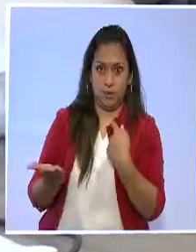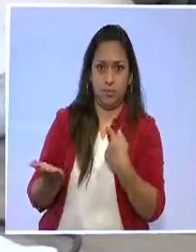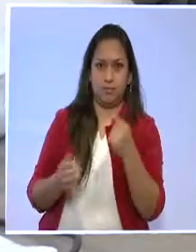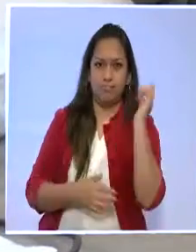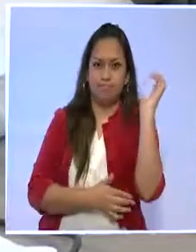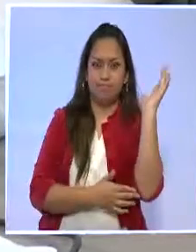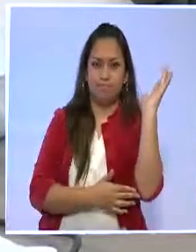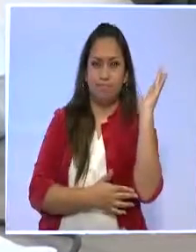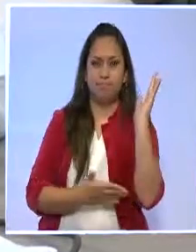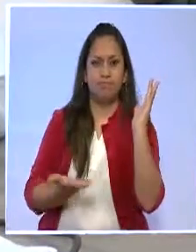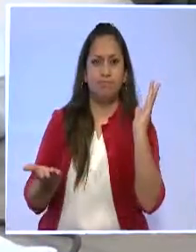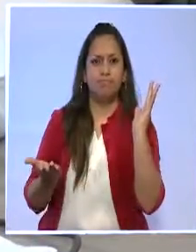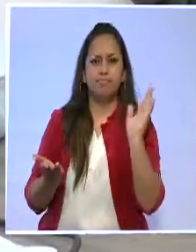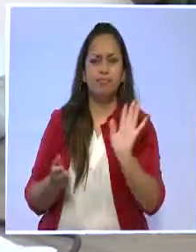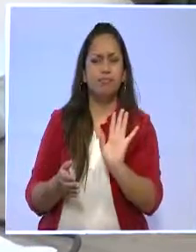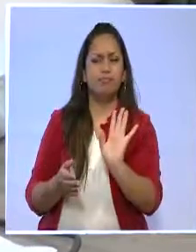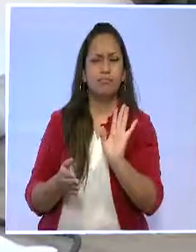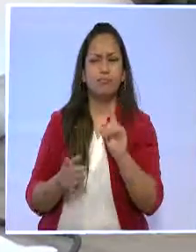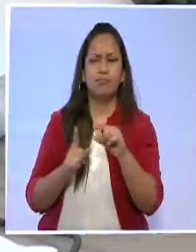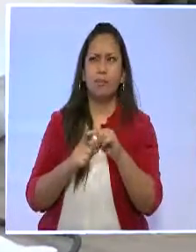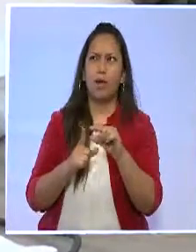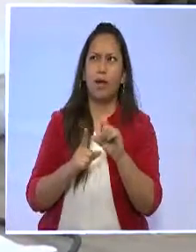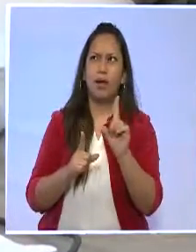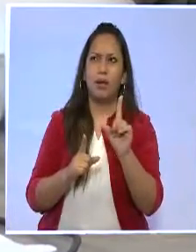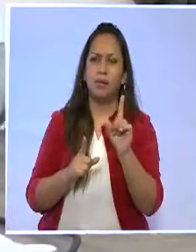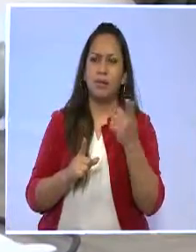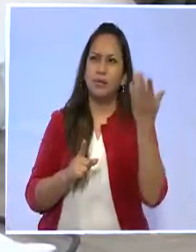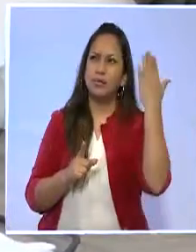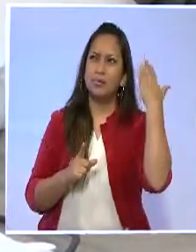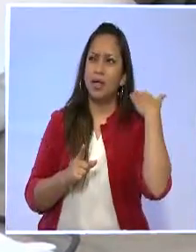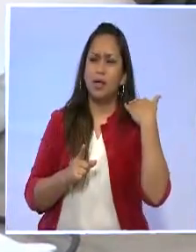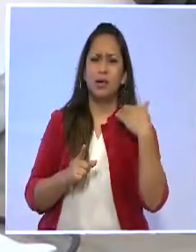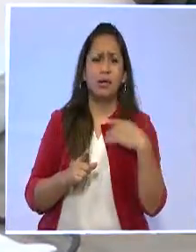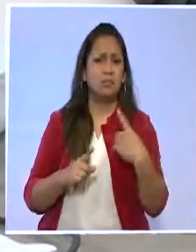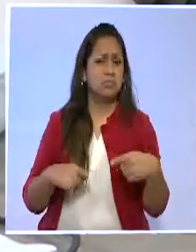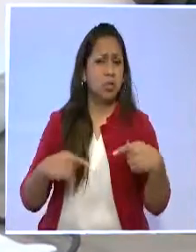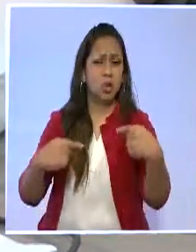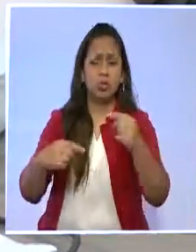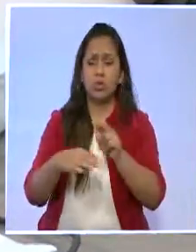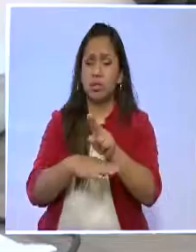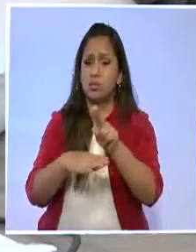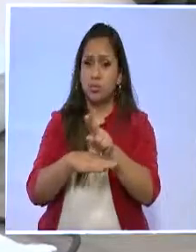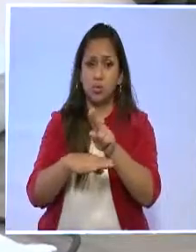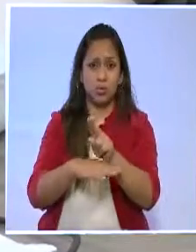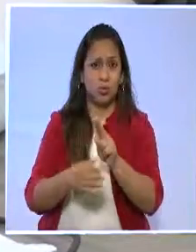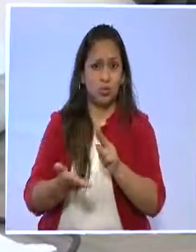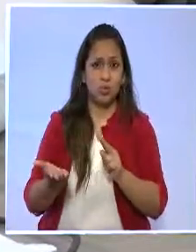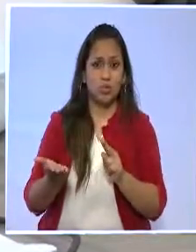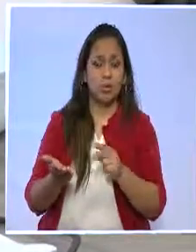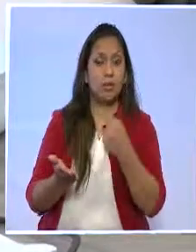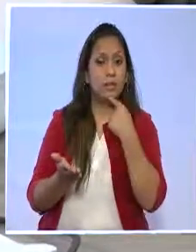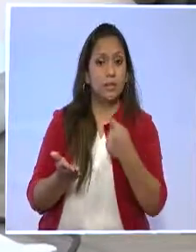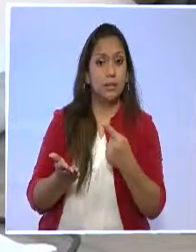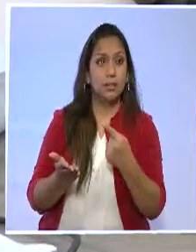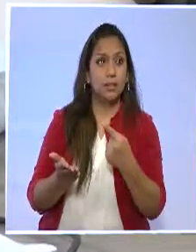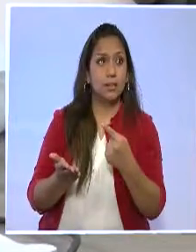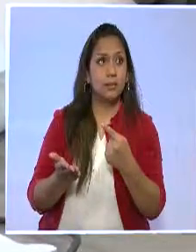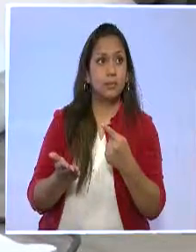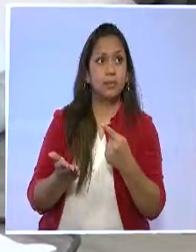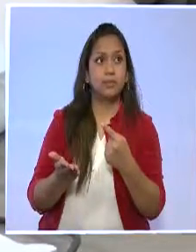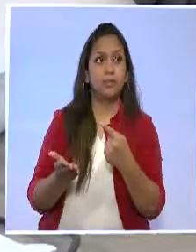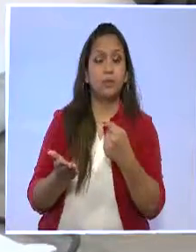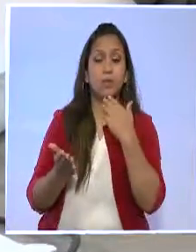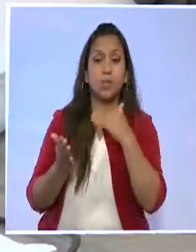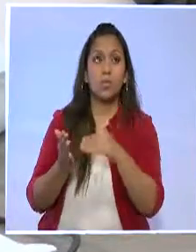vino a la mente un vocablo que ella es parte también se ha hecho cotidiano cuando alguien hacía una actividad o ha sido de actividad dice